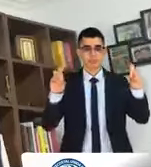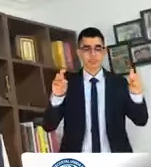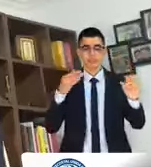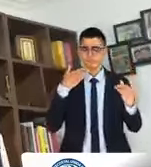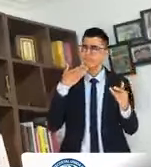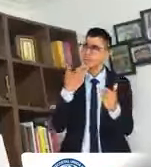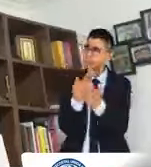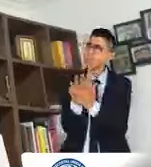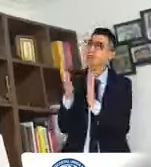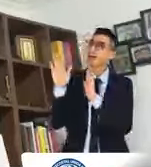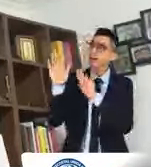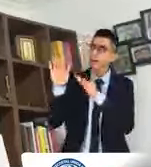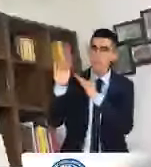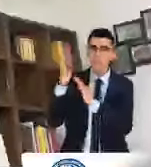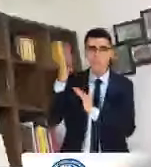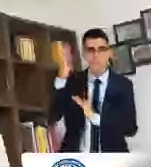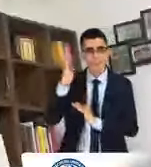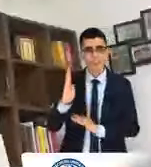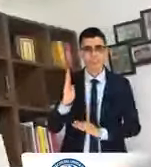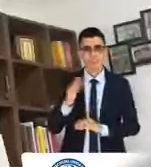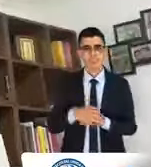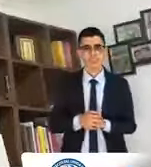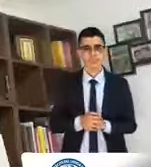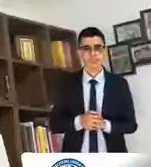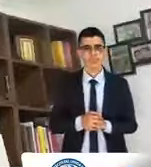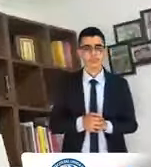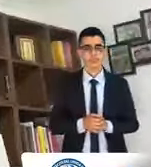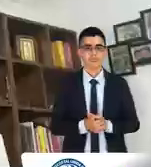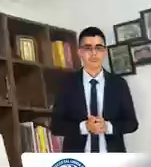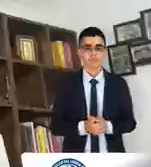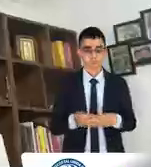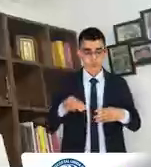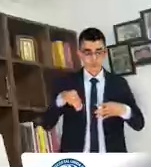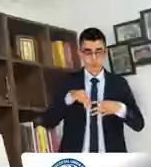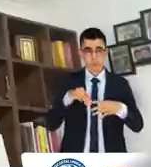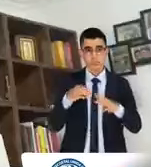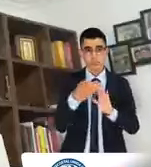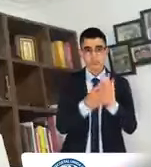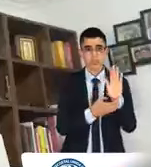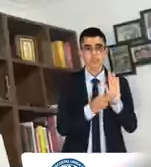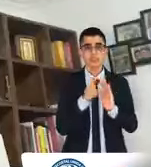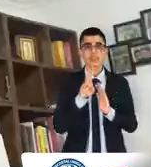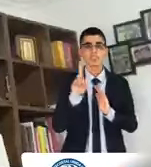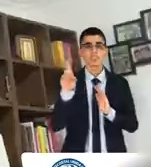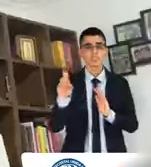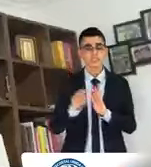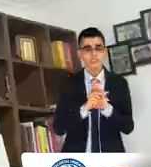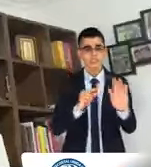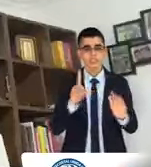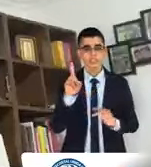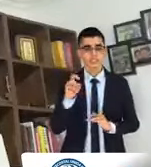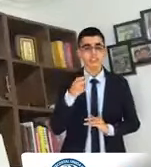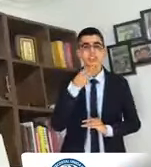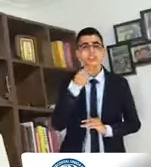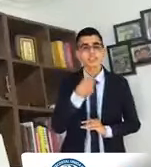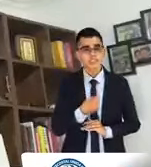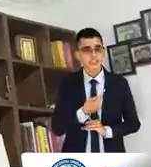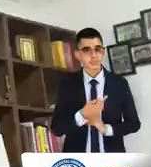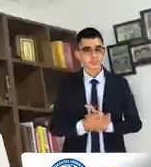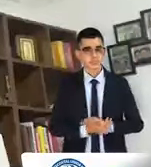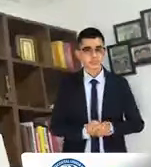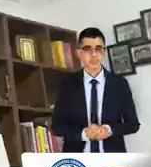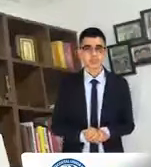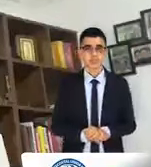Con razón lo adoran. Mateo 26:6 dice así. Y